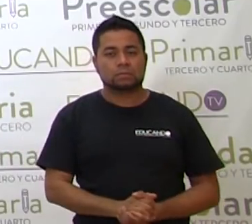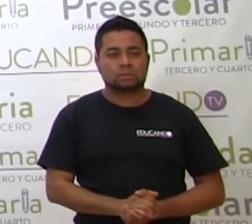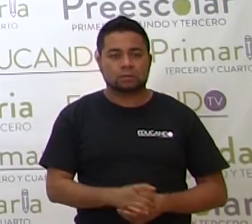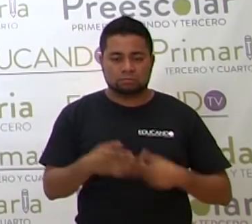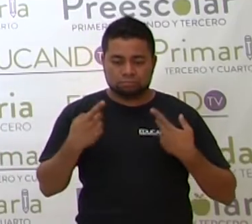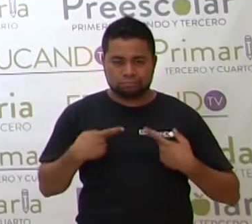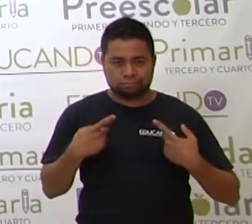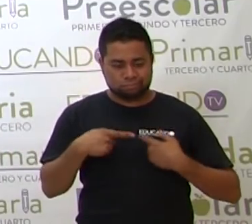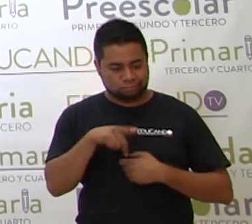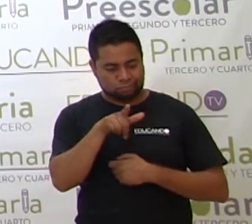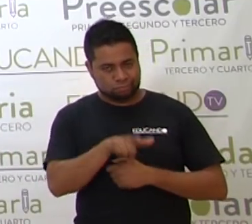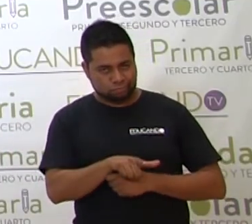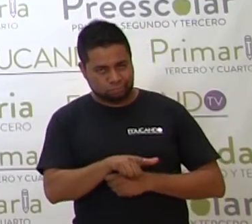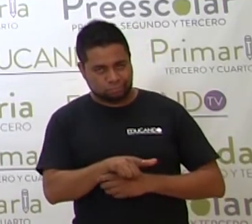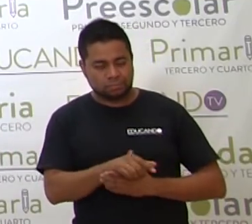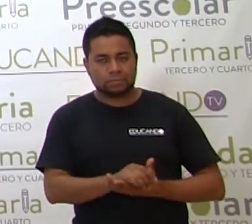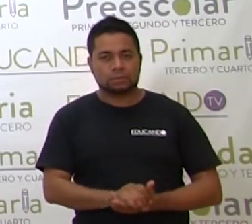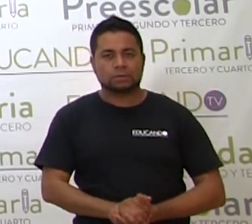personas